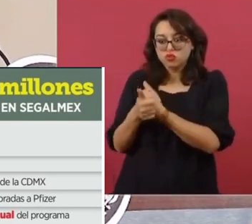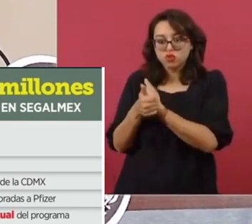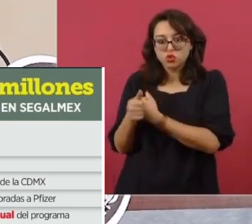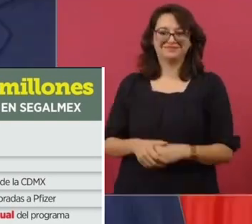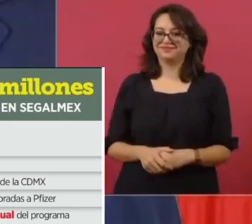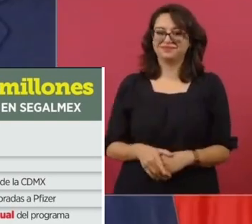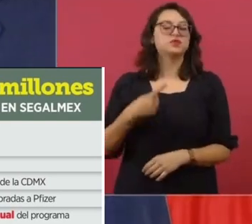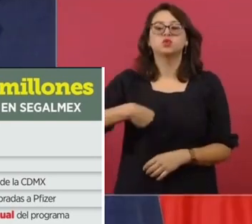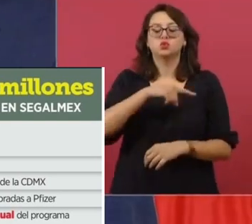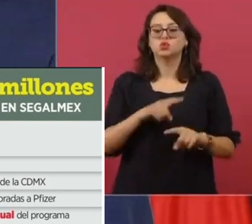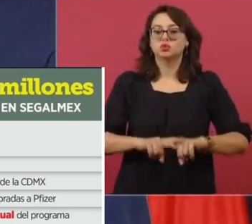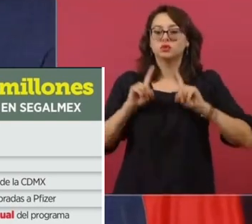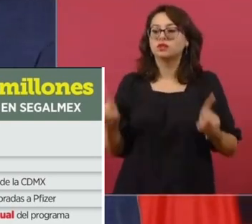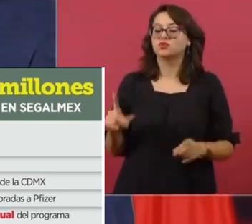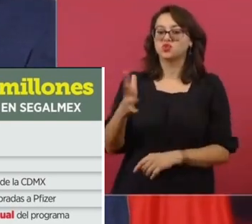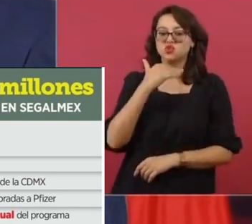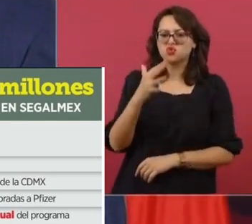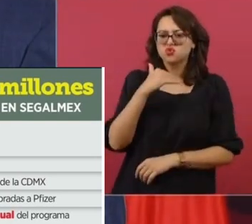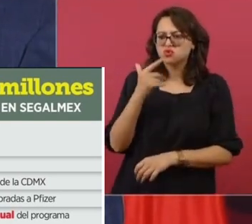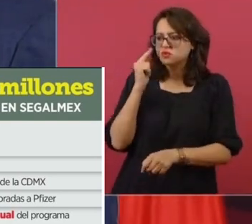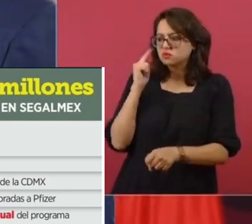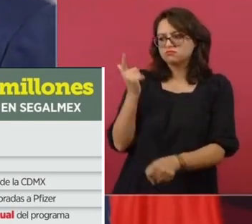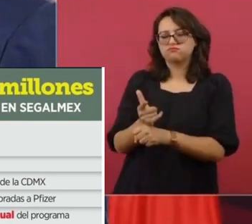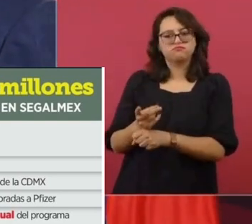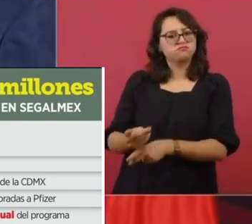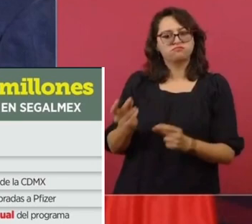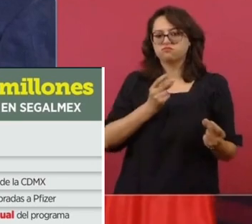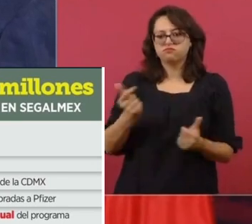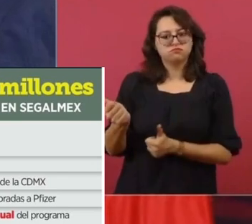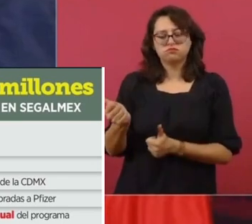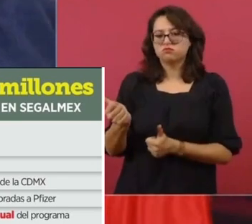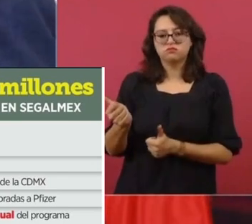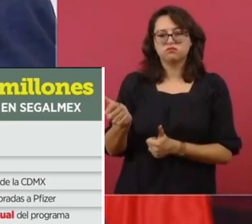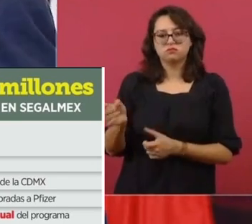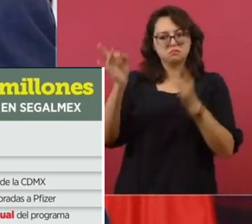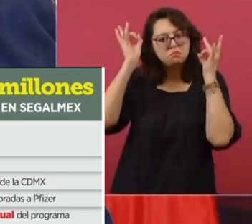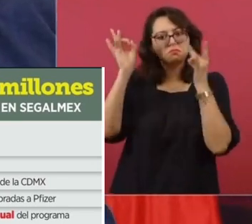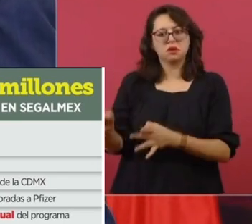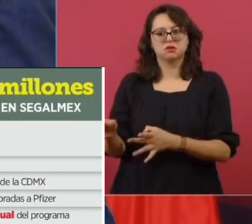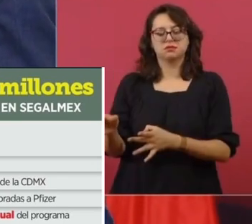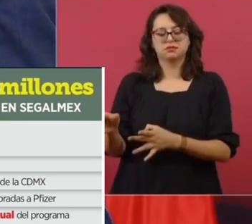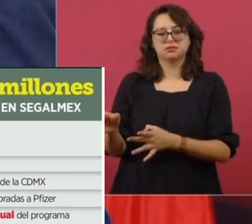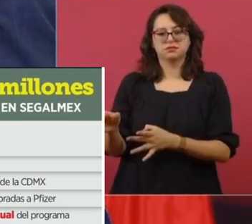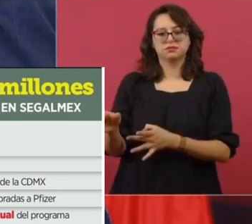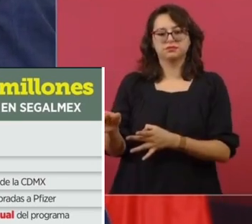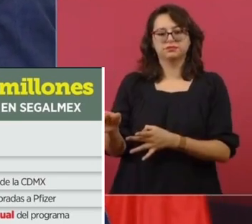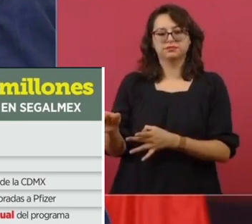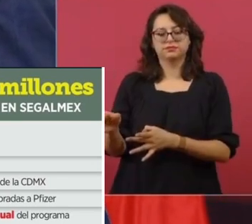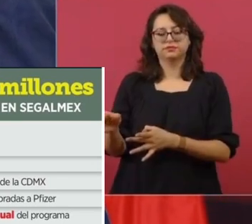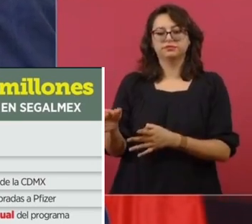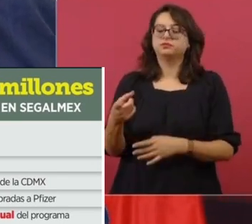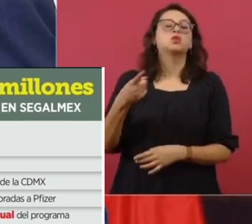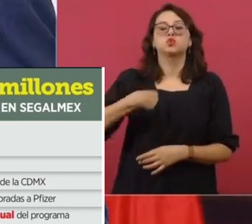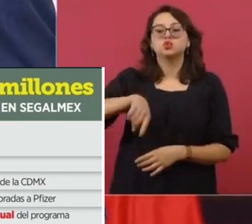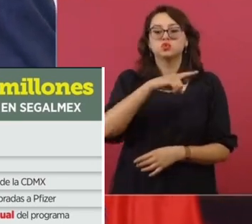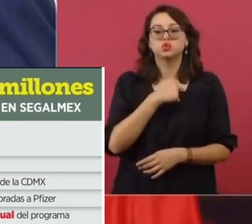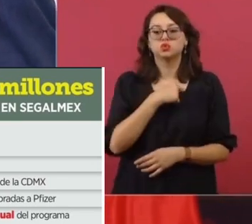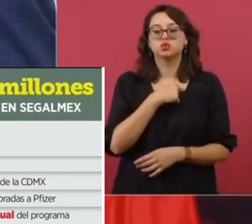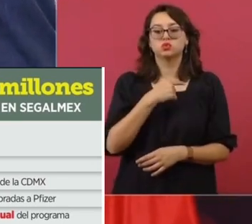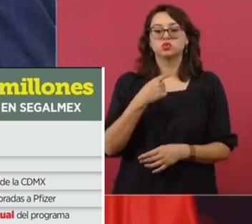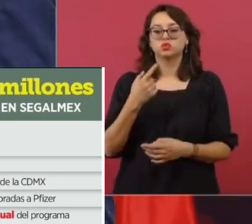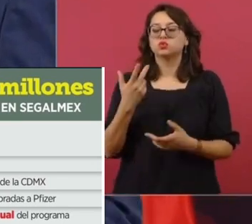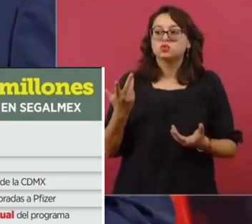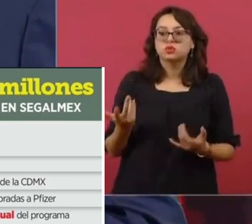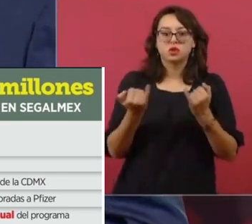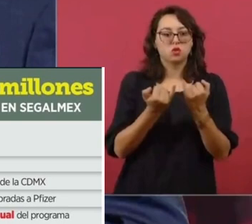no permite, no tolera la corrupción ni la impunidad, porque somos distintos. No pertenecemos